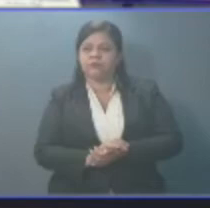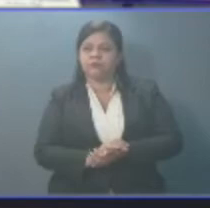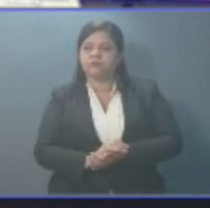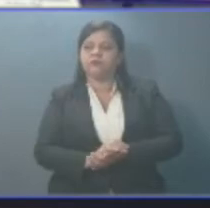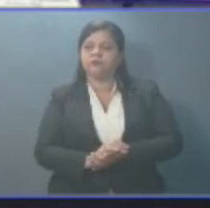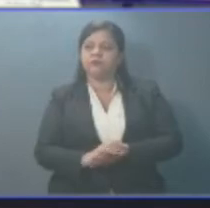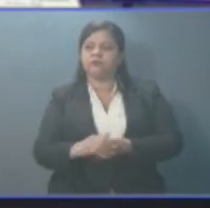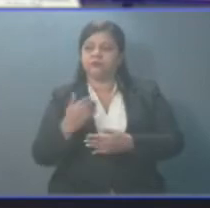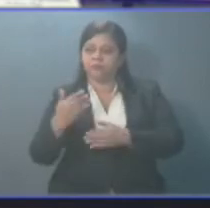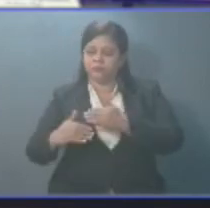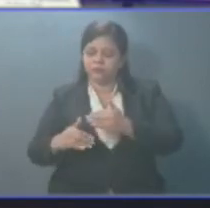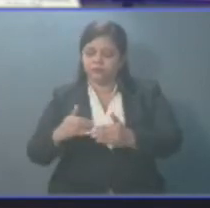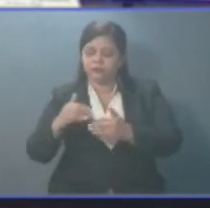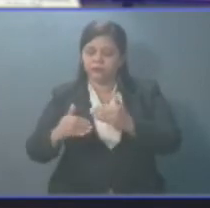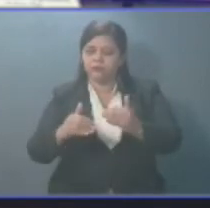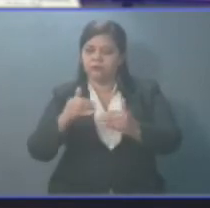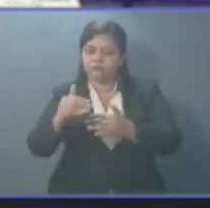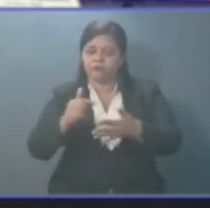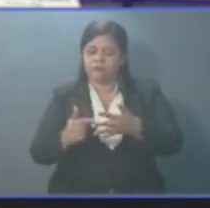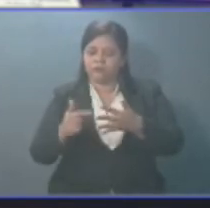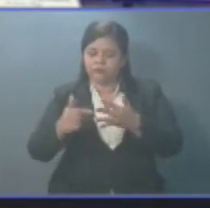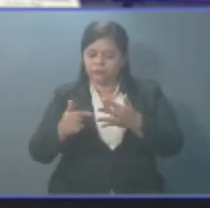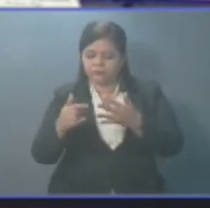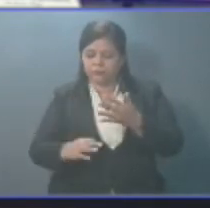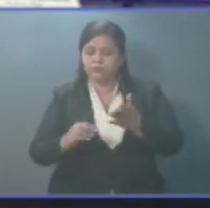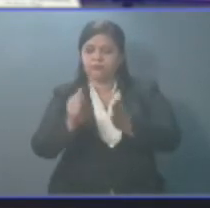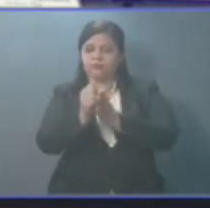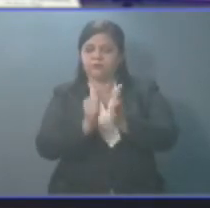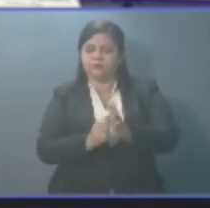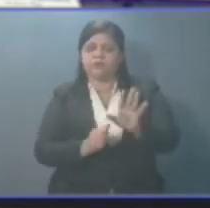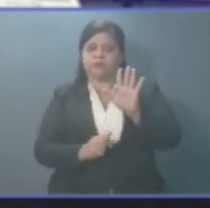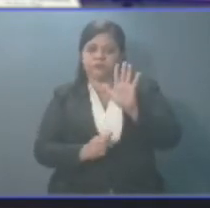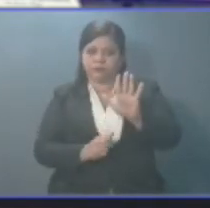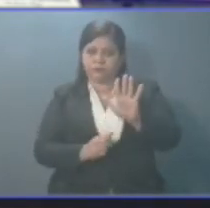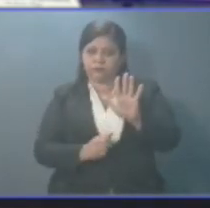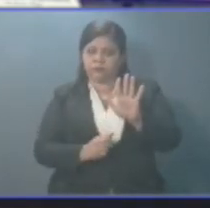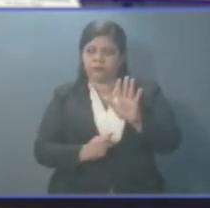debido proceso de formación de ley. Artículo 5.